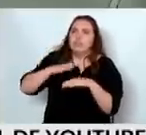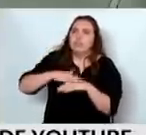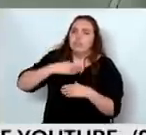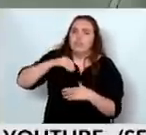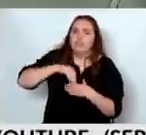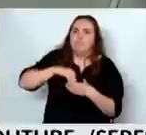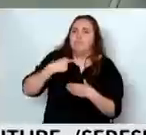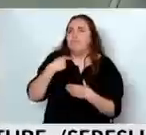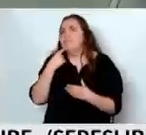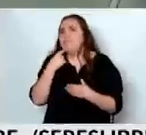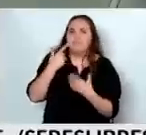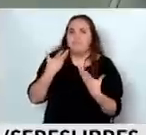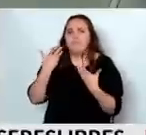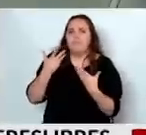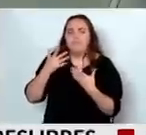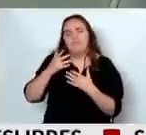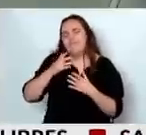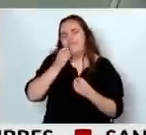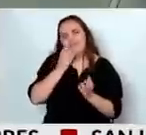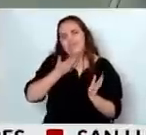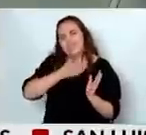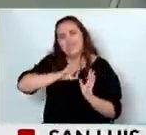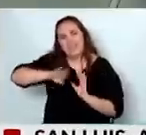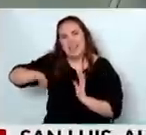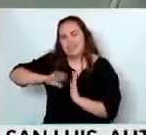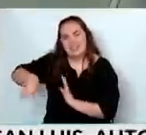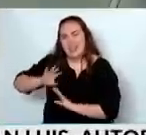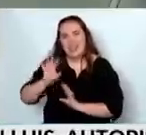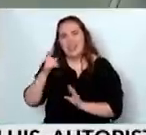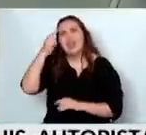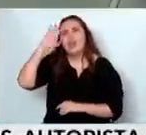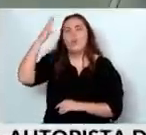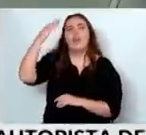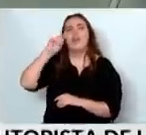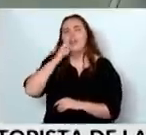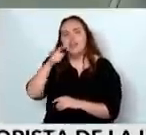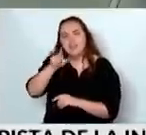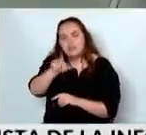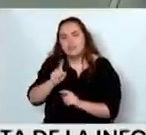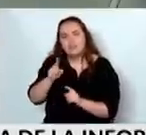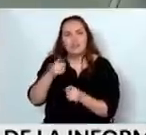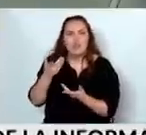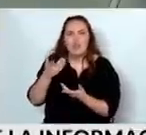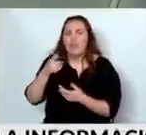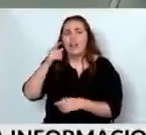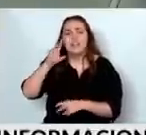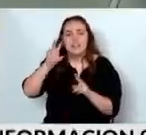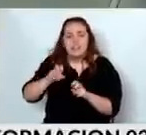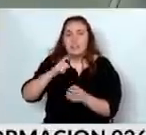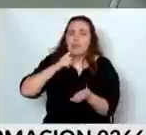a poder responder y que trate de recordarlo con todas las cosas lindas que esa persona le dejó. Que el suicidio es sufrimiento, nada más. Todo lo